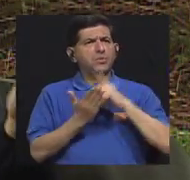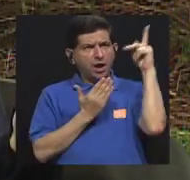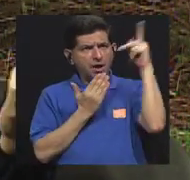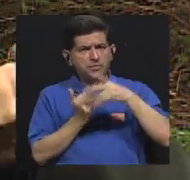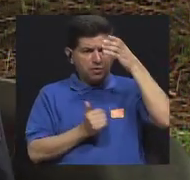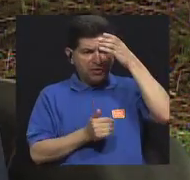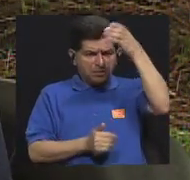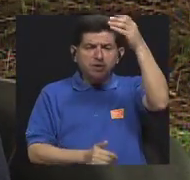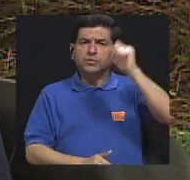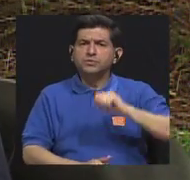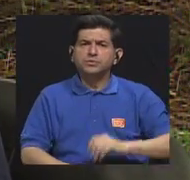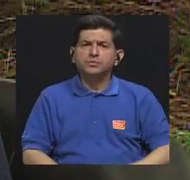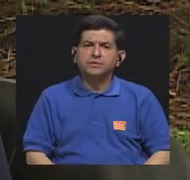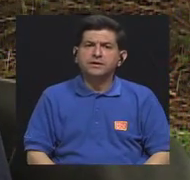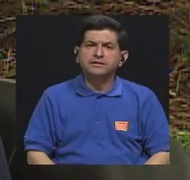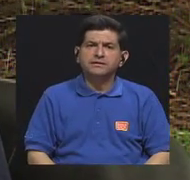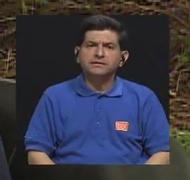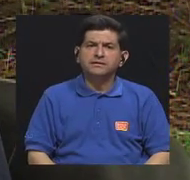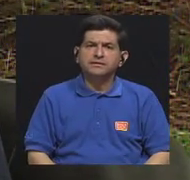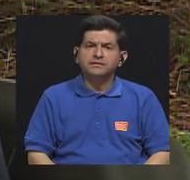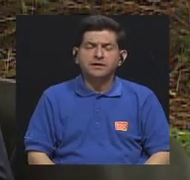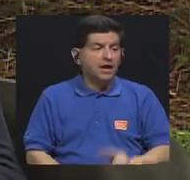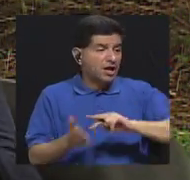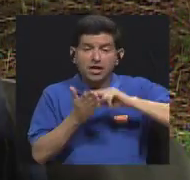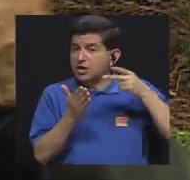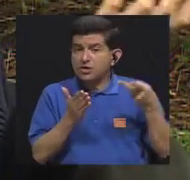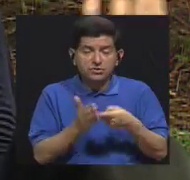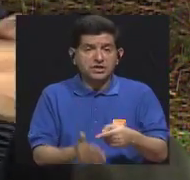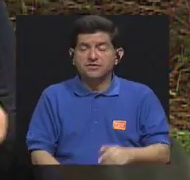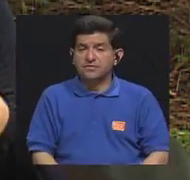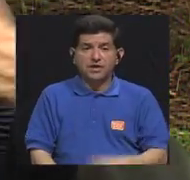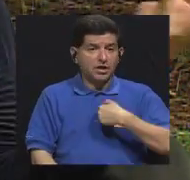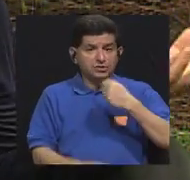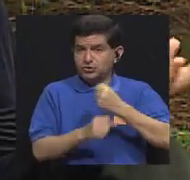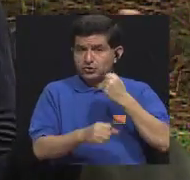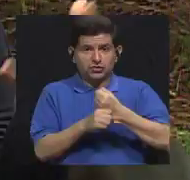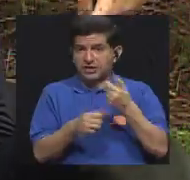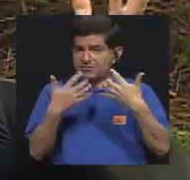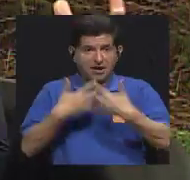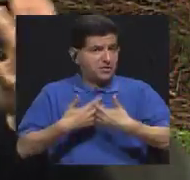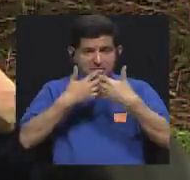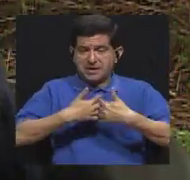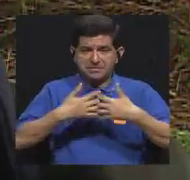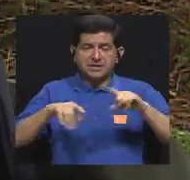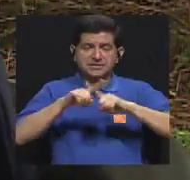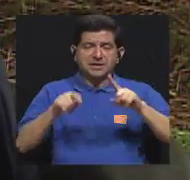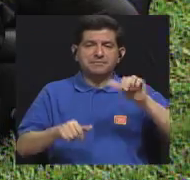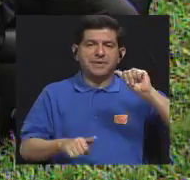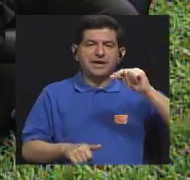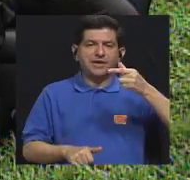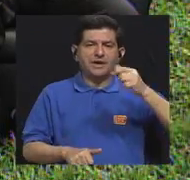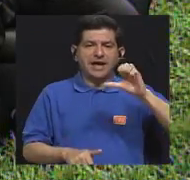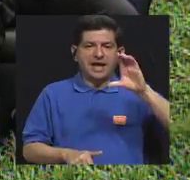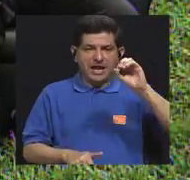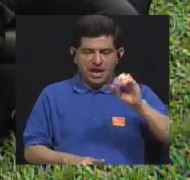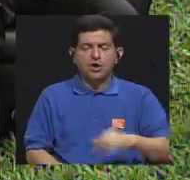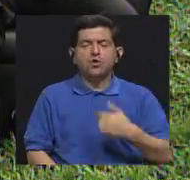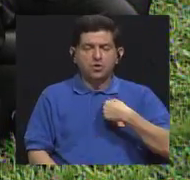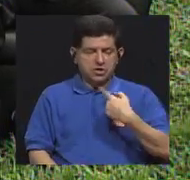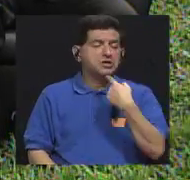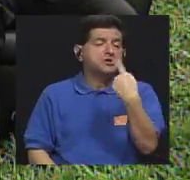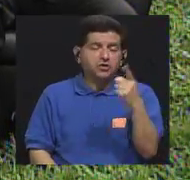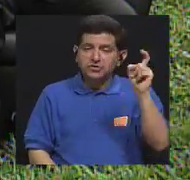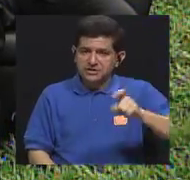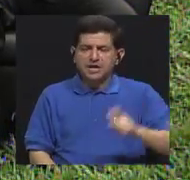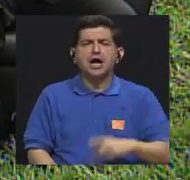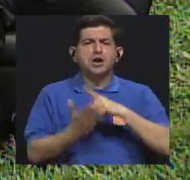Pero también hay programas culturales. Y no es que yo no trabajo para ninguna de estas empresas, pero AGECO también tiene y